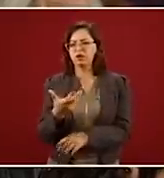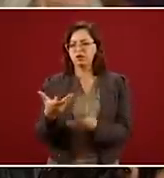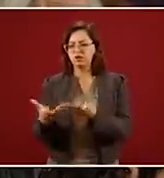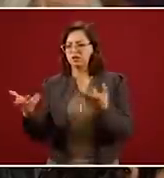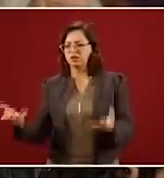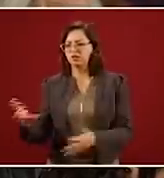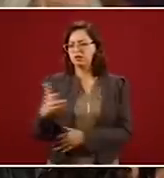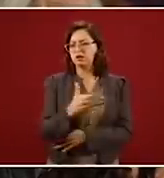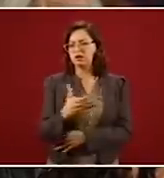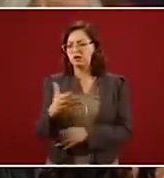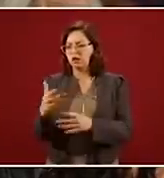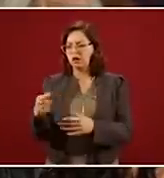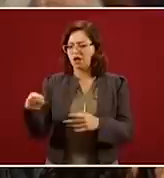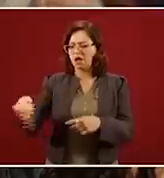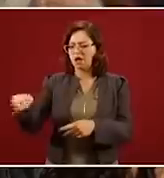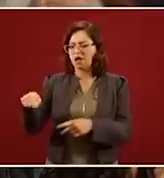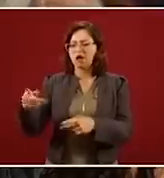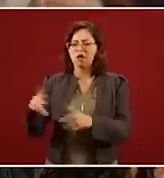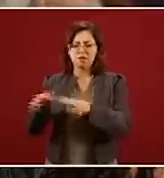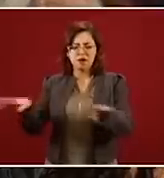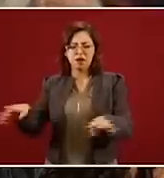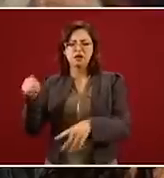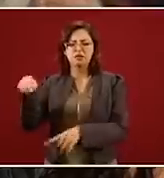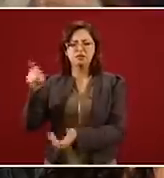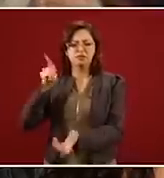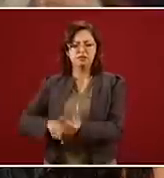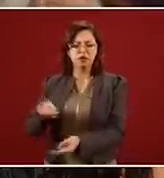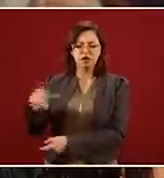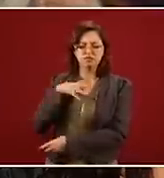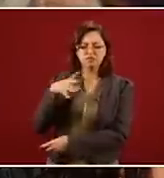petroleros? Si estos campos petroleros